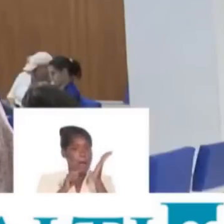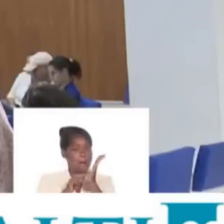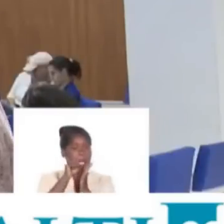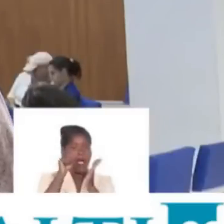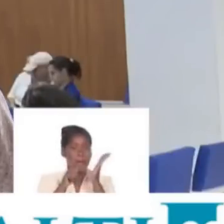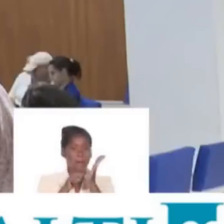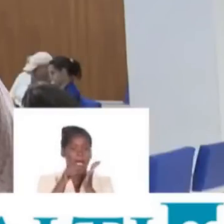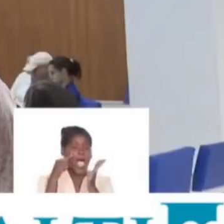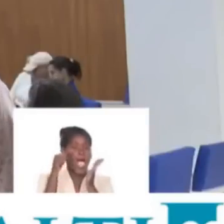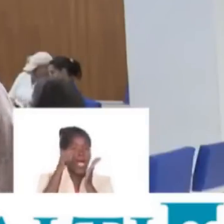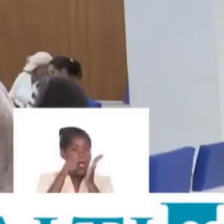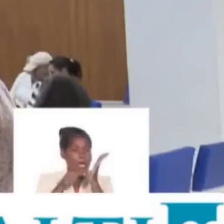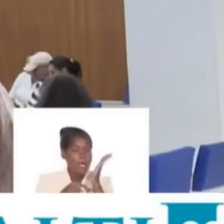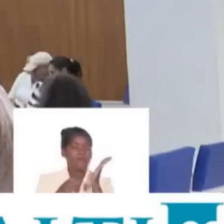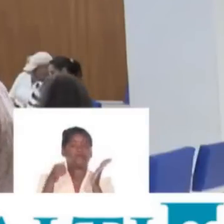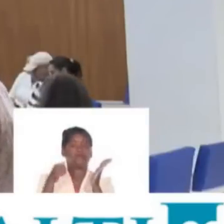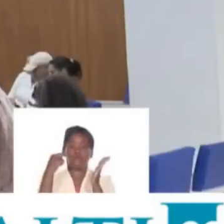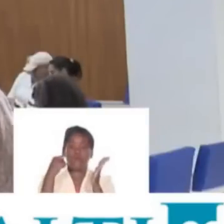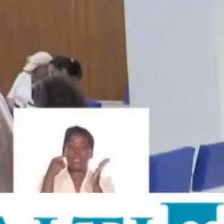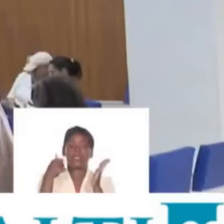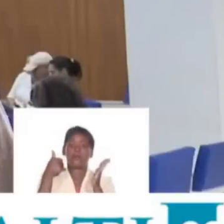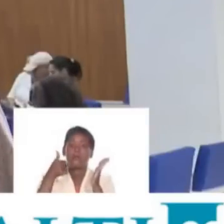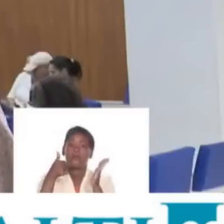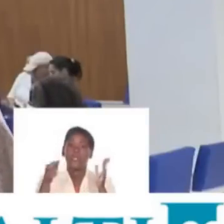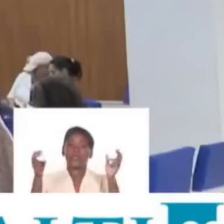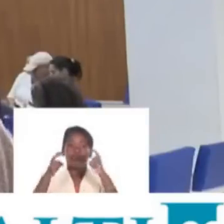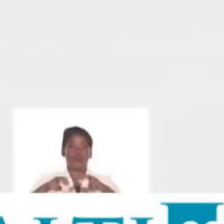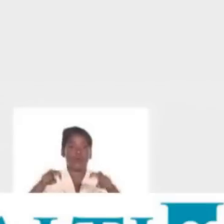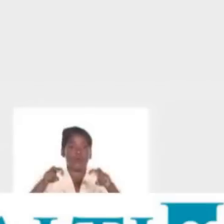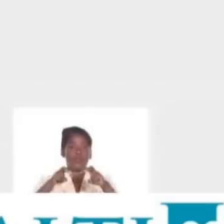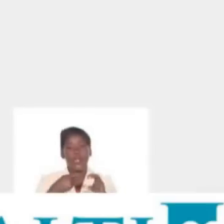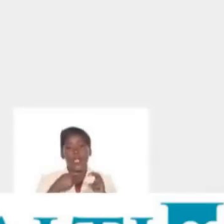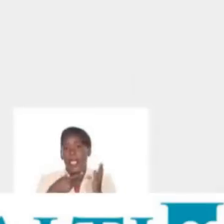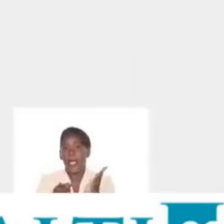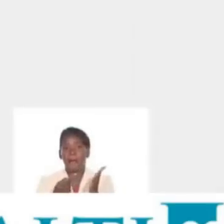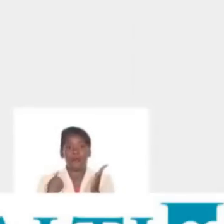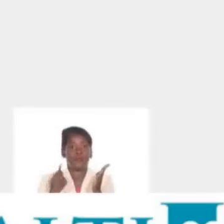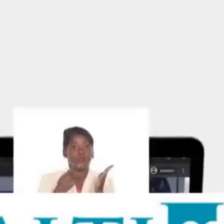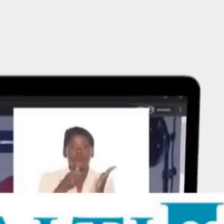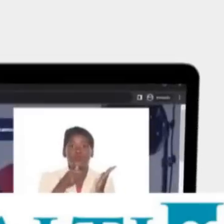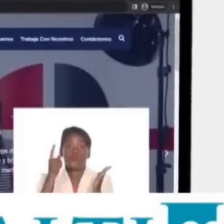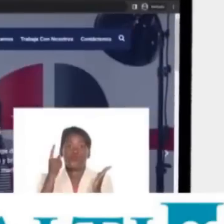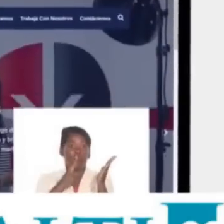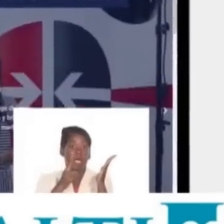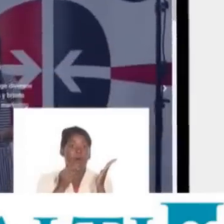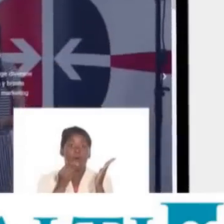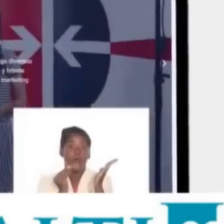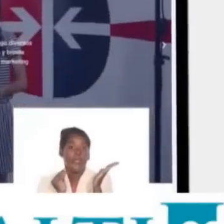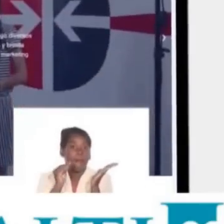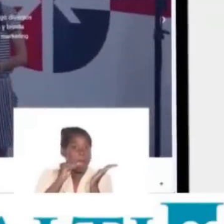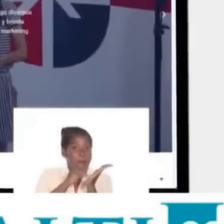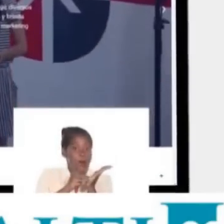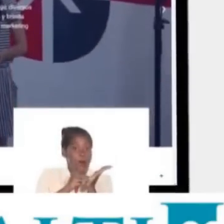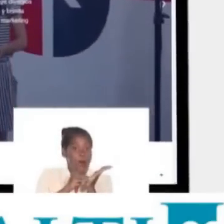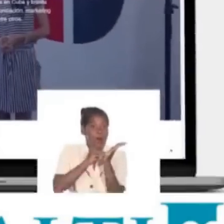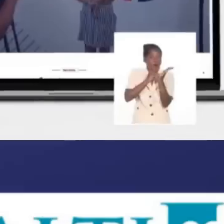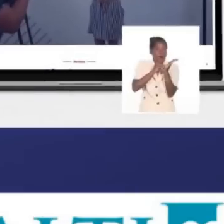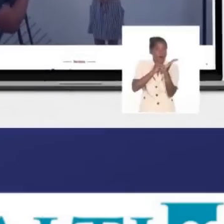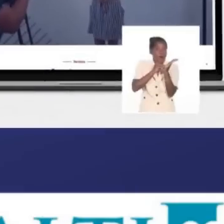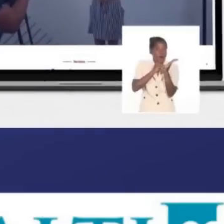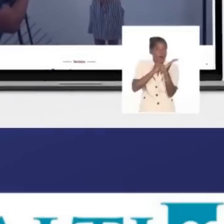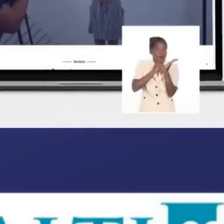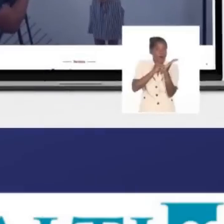fuertes la gente más por la posibilidad de comentar debatir en el encuentro también se presentaron otros productos